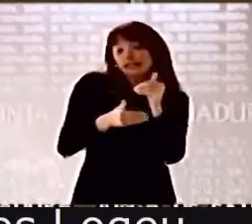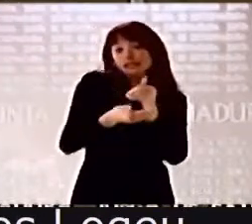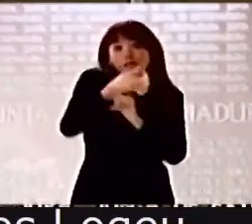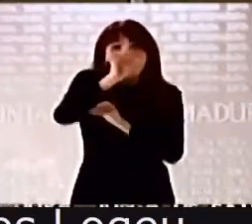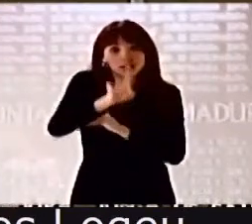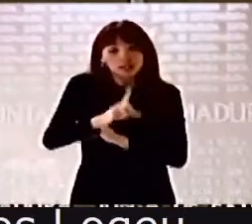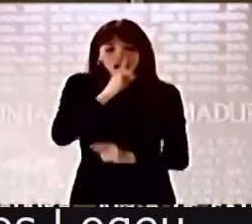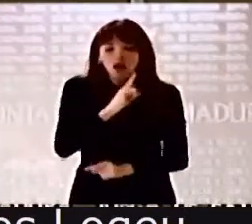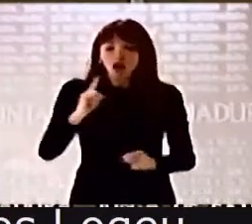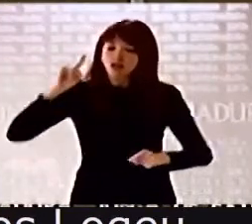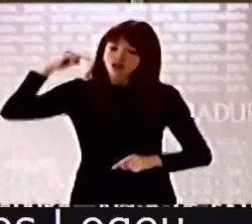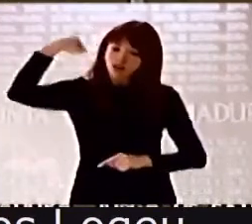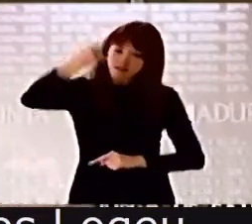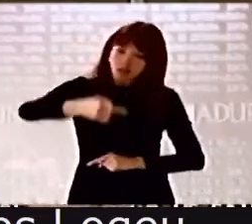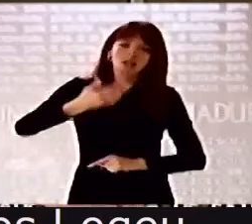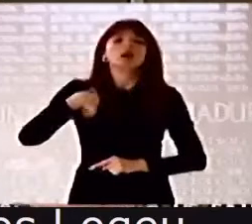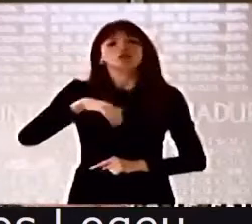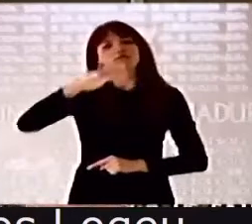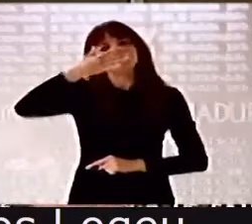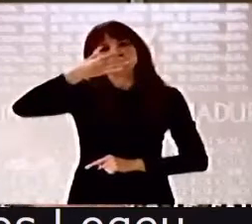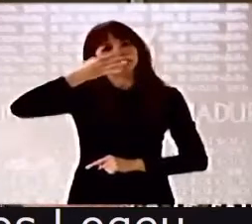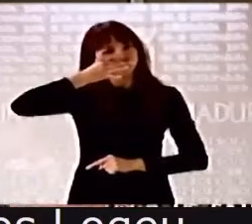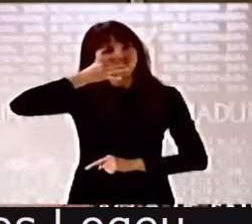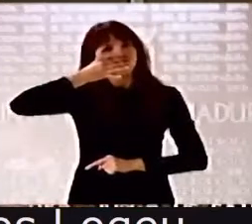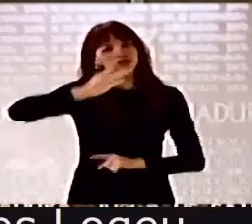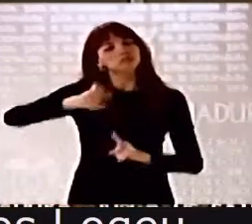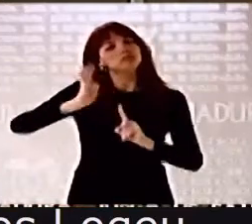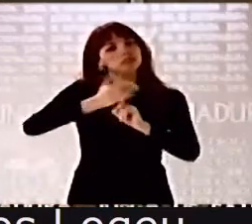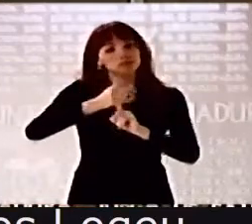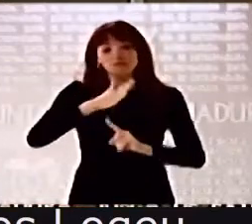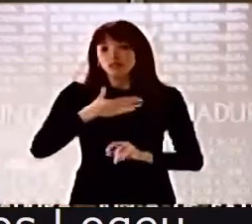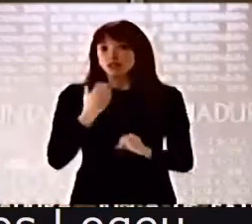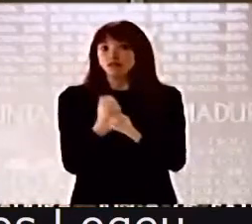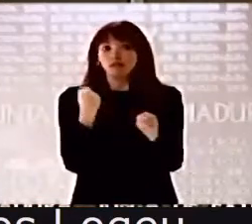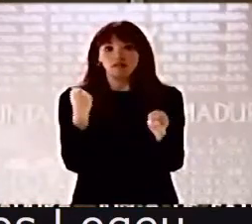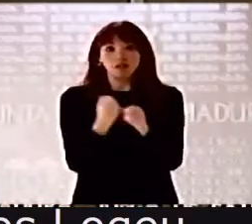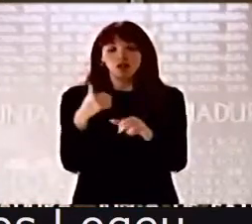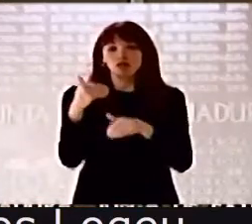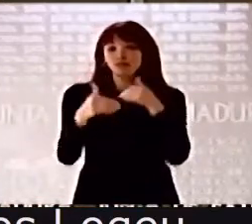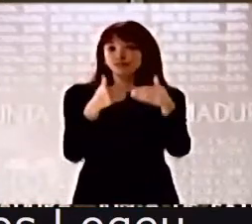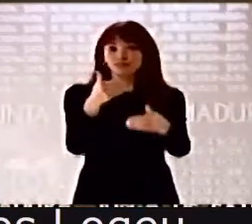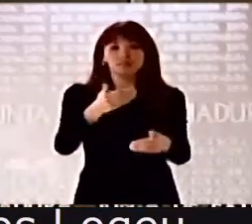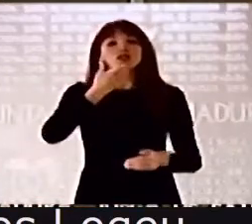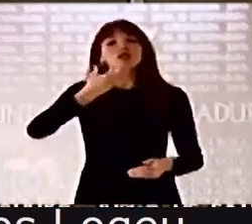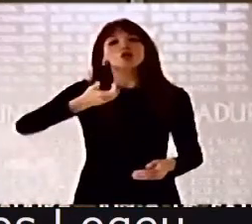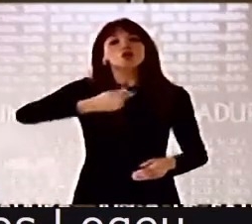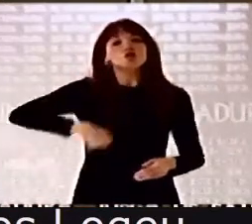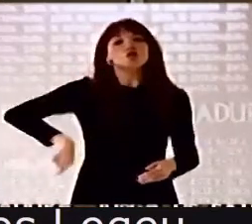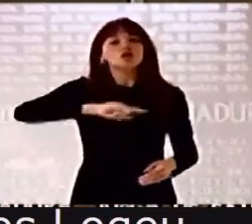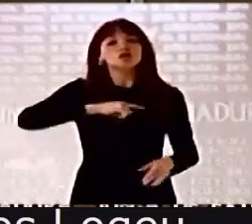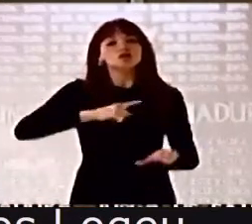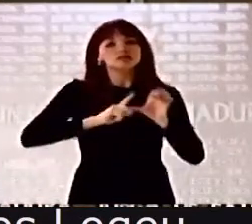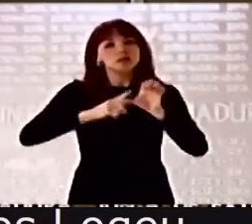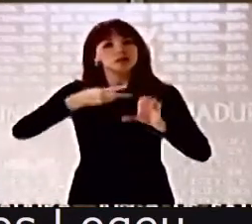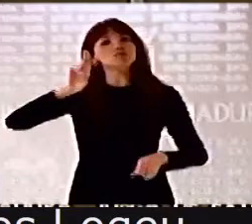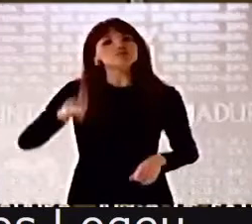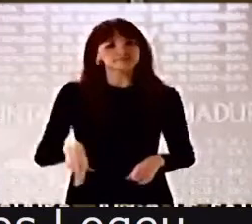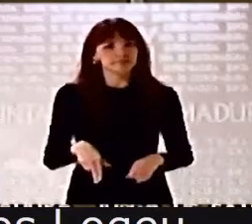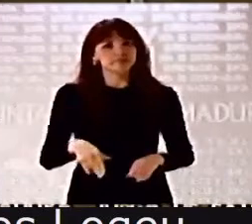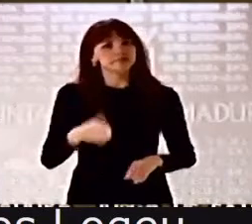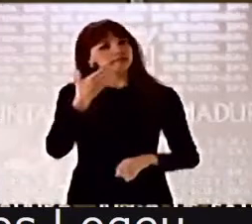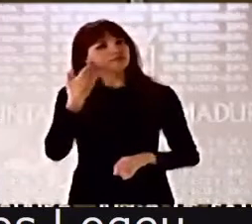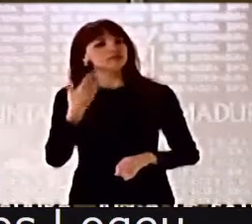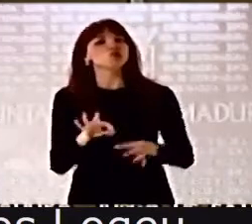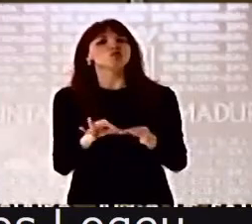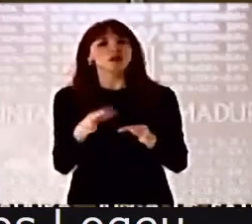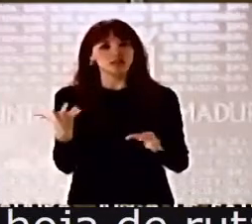año que viene será una realidad y que es nuestra hoja de ruta. Nosotros, como somos extremeños, tenemos la suerte de